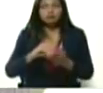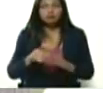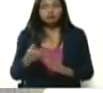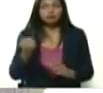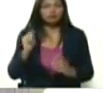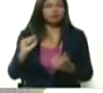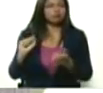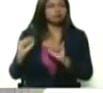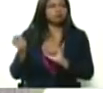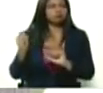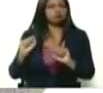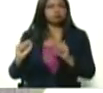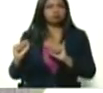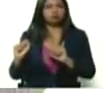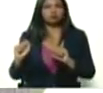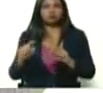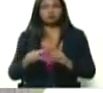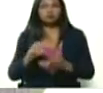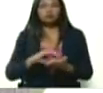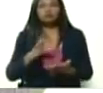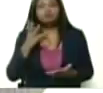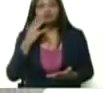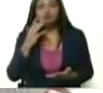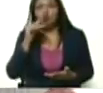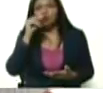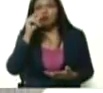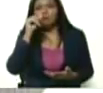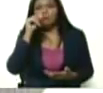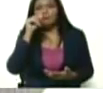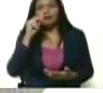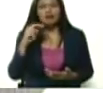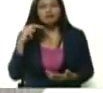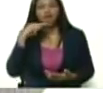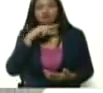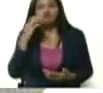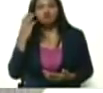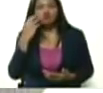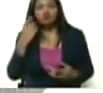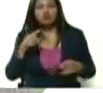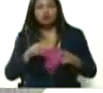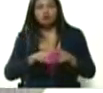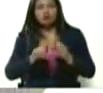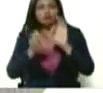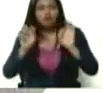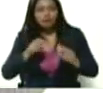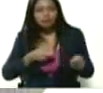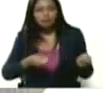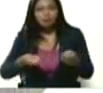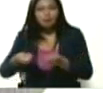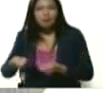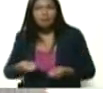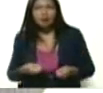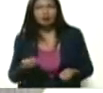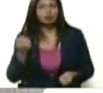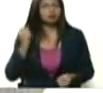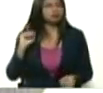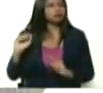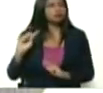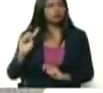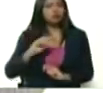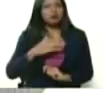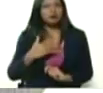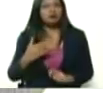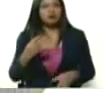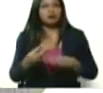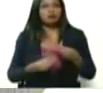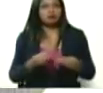negadoras, las posiciones como el caso del señor Iván Duque, que se niega a las coordinaciones, que se negó a